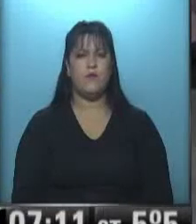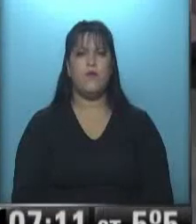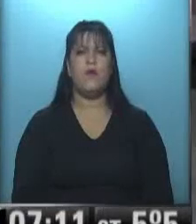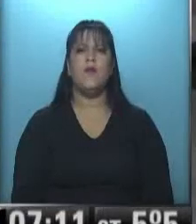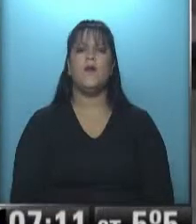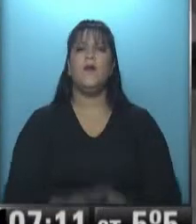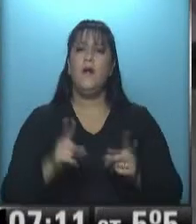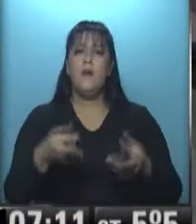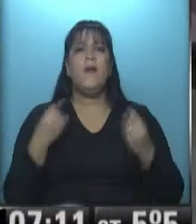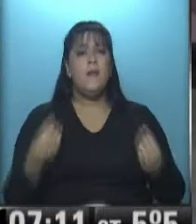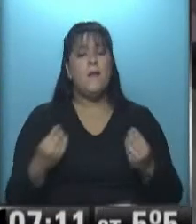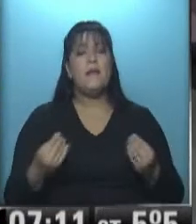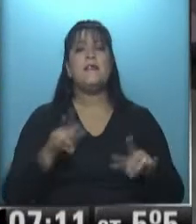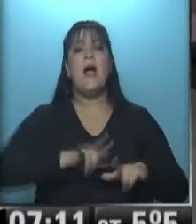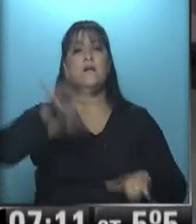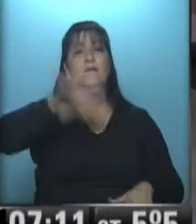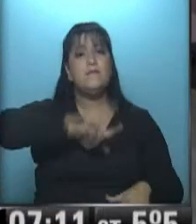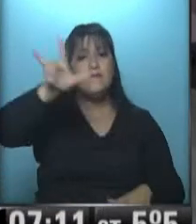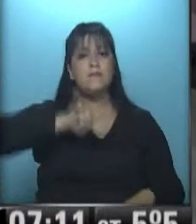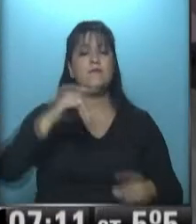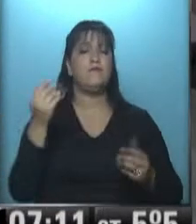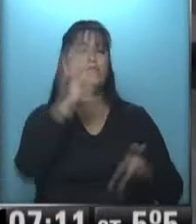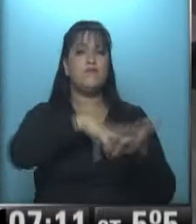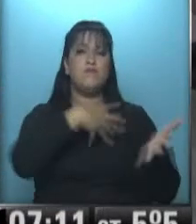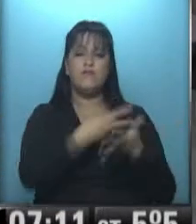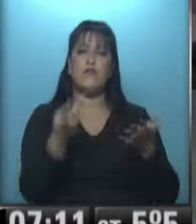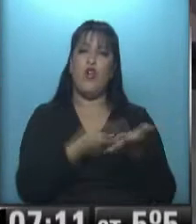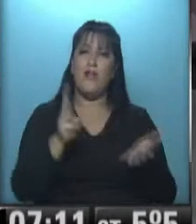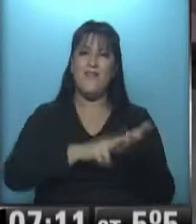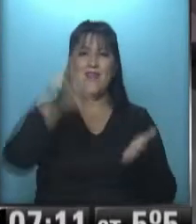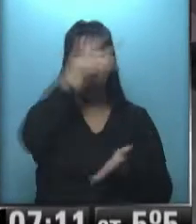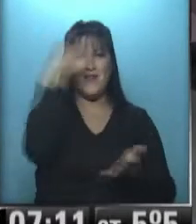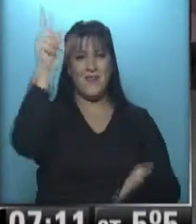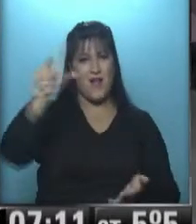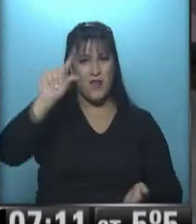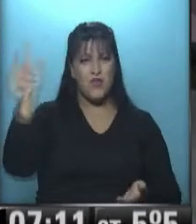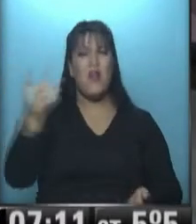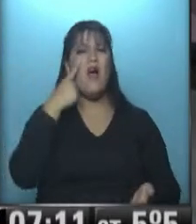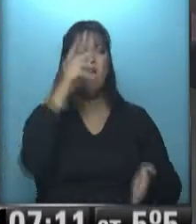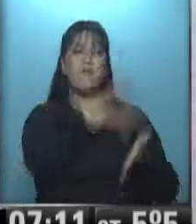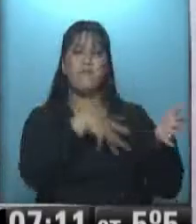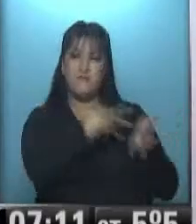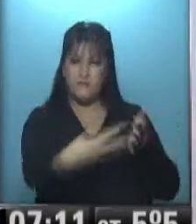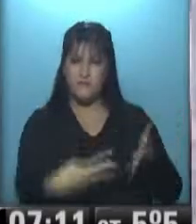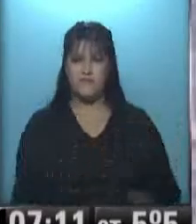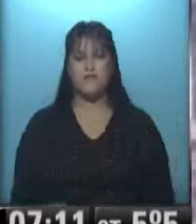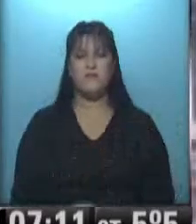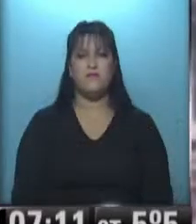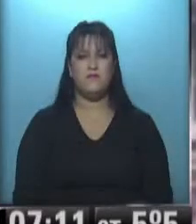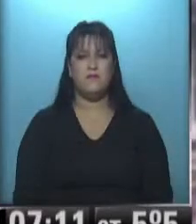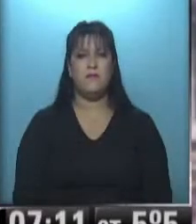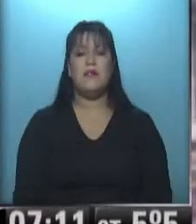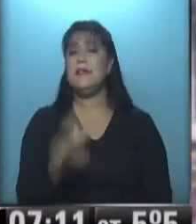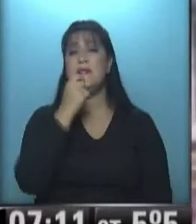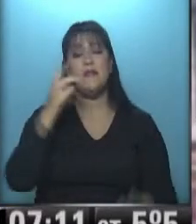Y a propósito, ¿qué va a pasar con los vuelos? Se han reprogramado todos los vuelos internacionales. Si te parece, Ale, vemos esta reprogramación en placas. A ver, vamos, tenés que